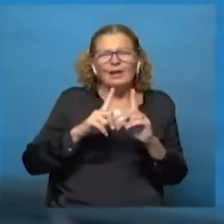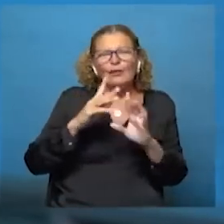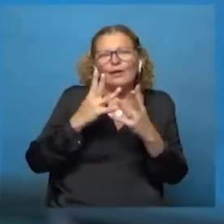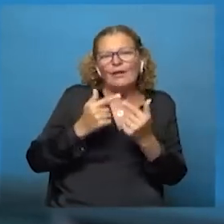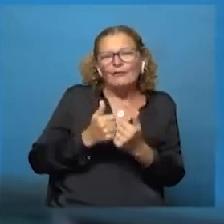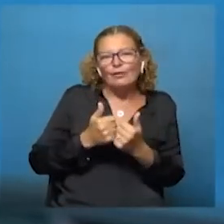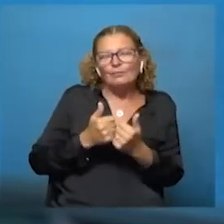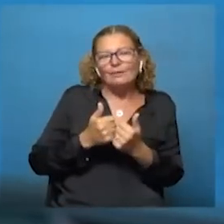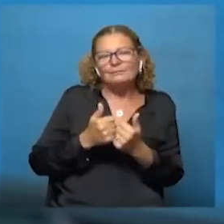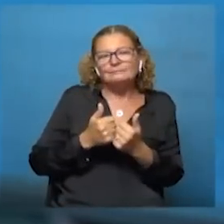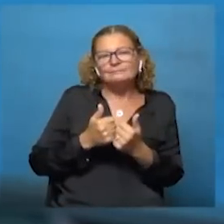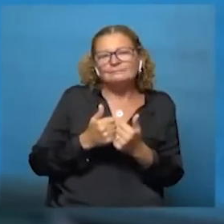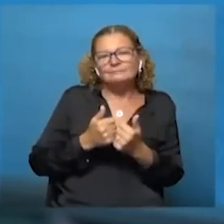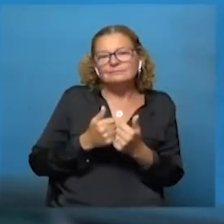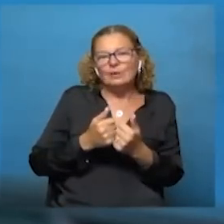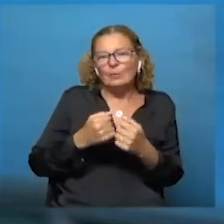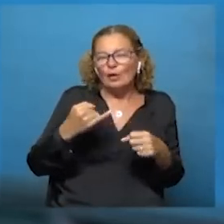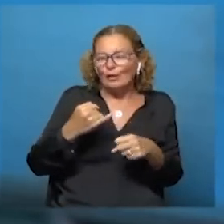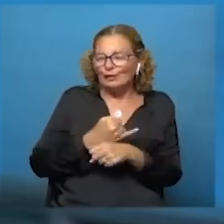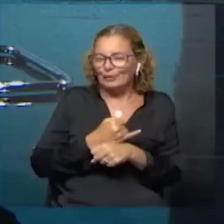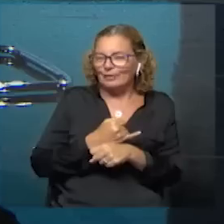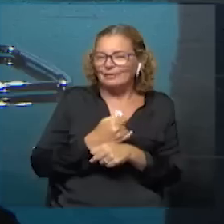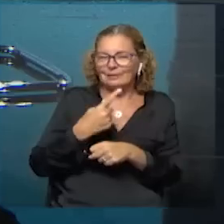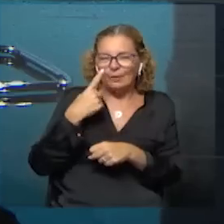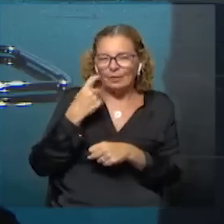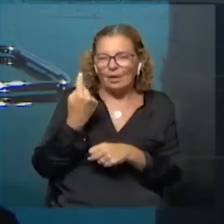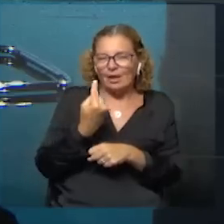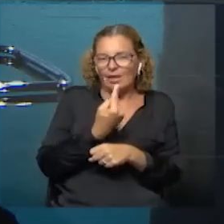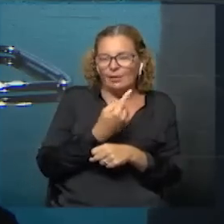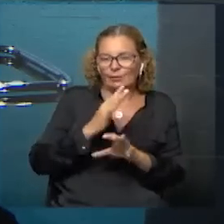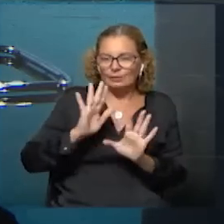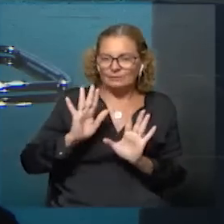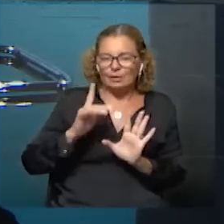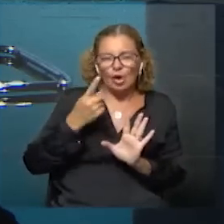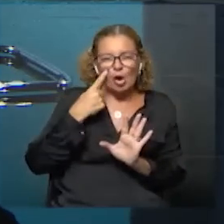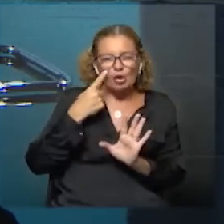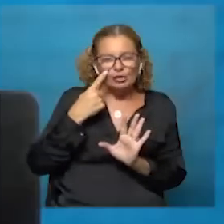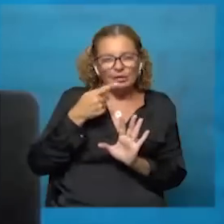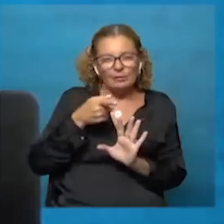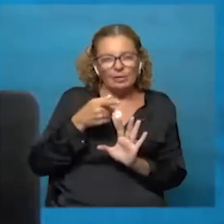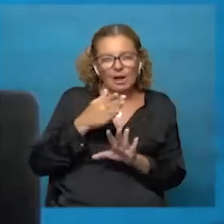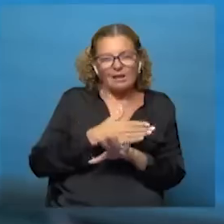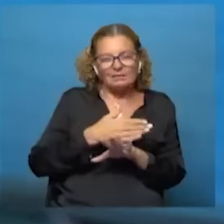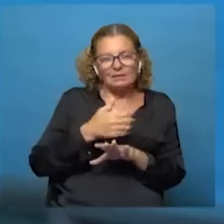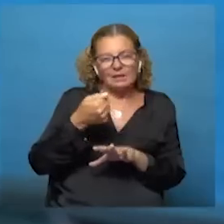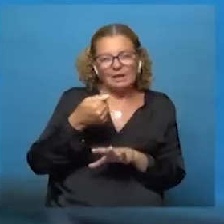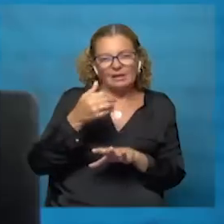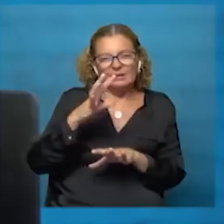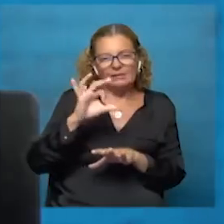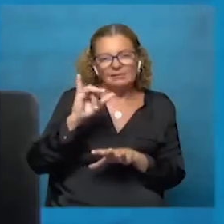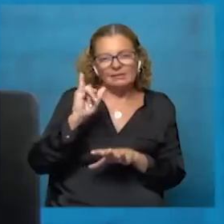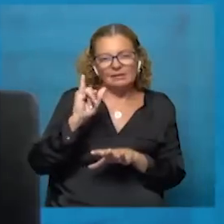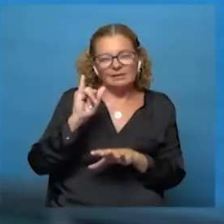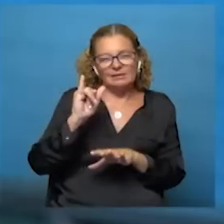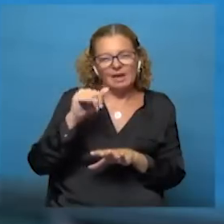manera las debilidades se notaron cada cual que se ponga ensayo no y conocías astiano no 2014 no sonaba